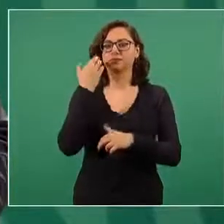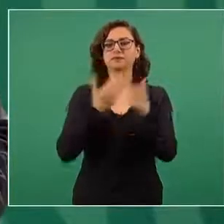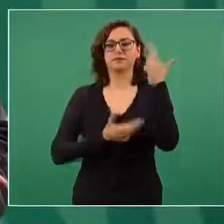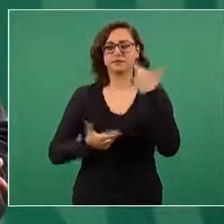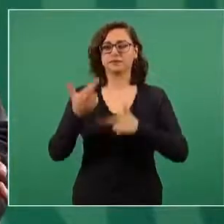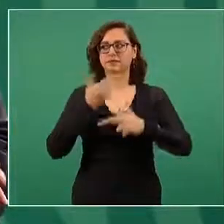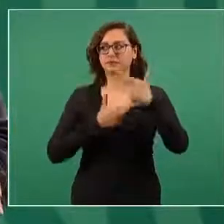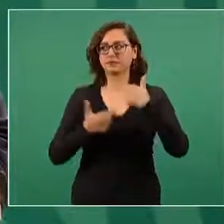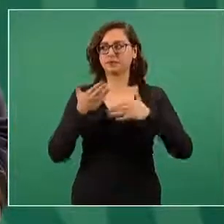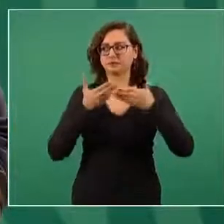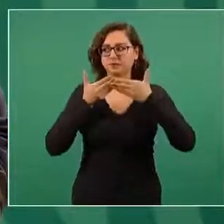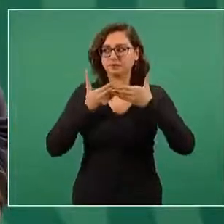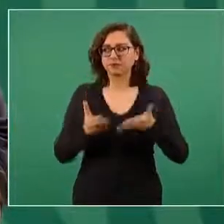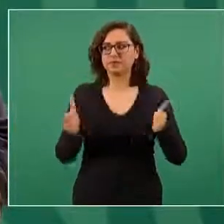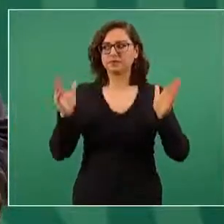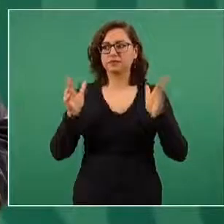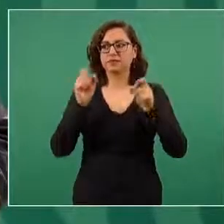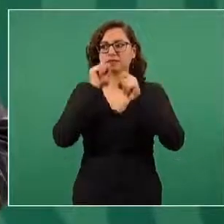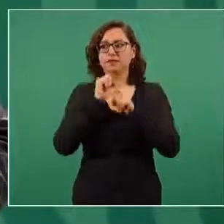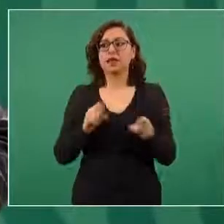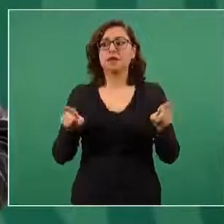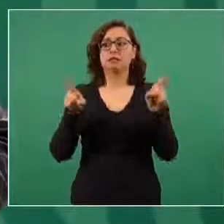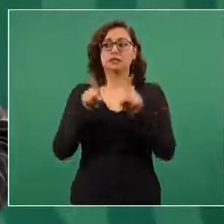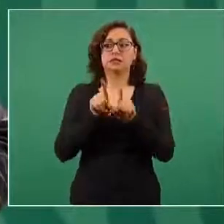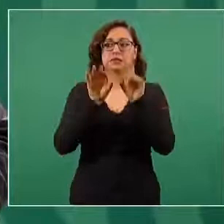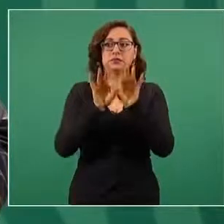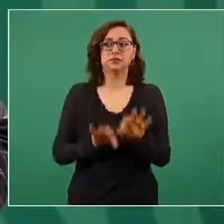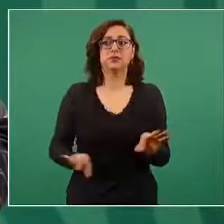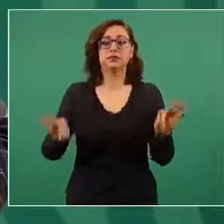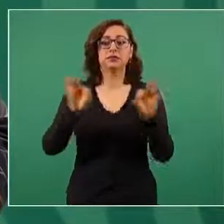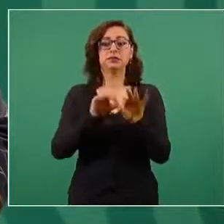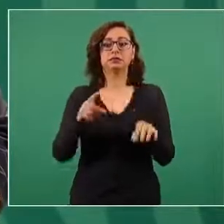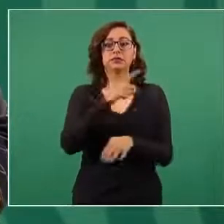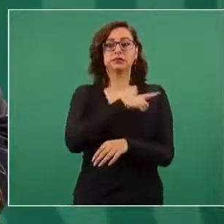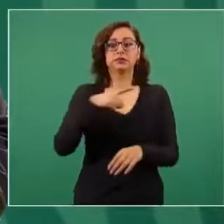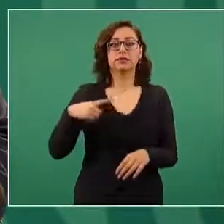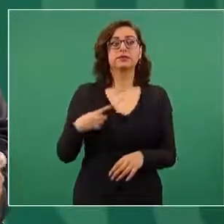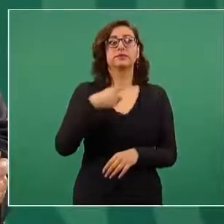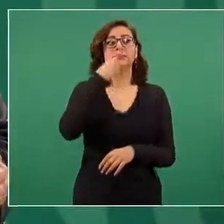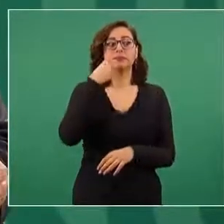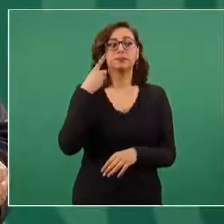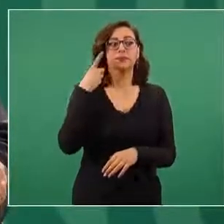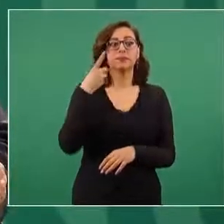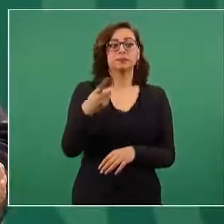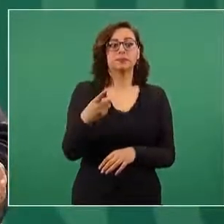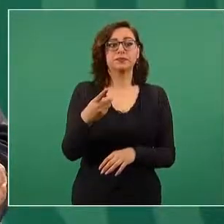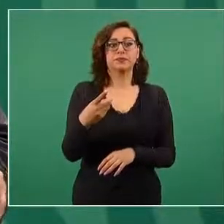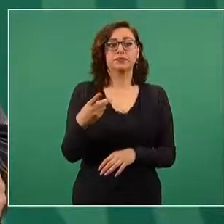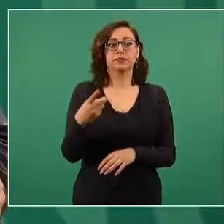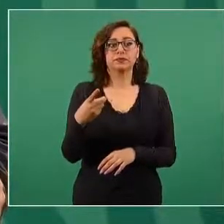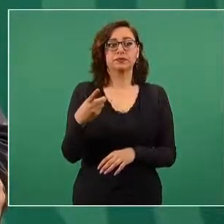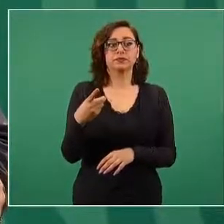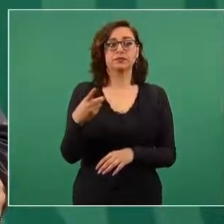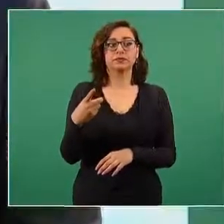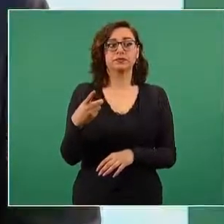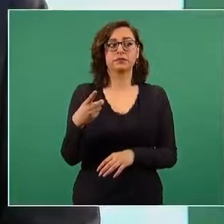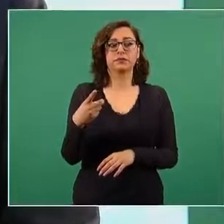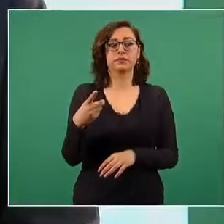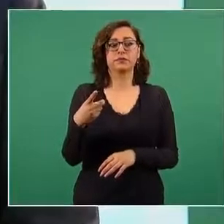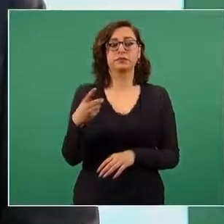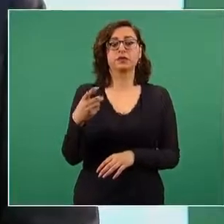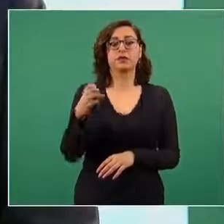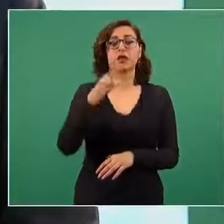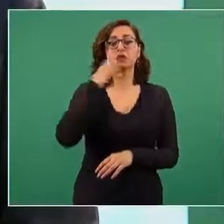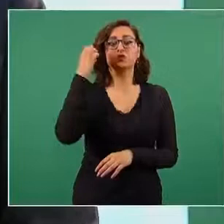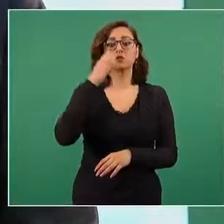clases. También es importante decir que las escuelas